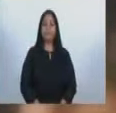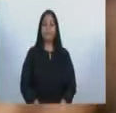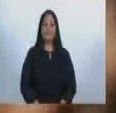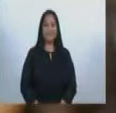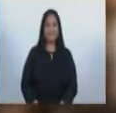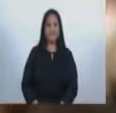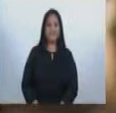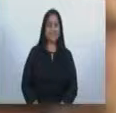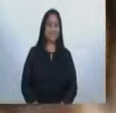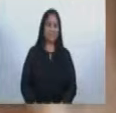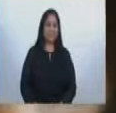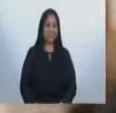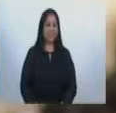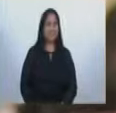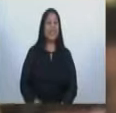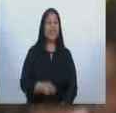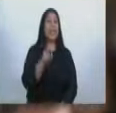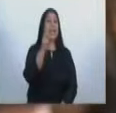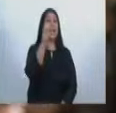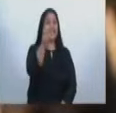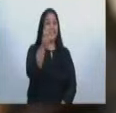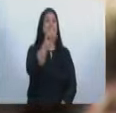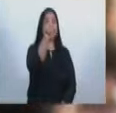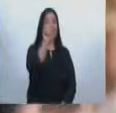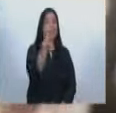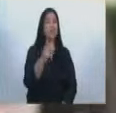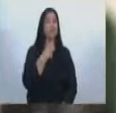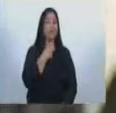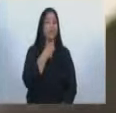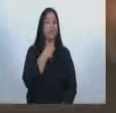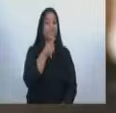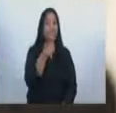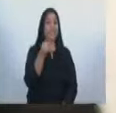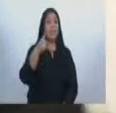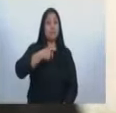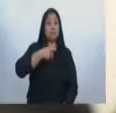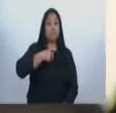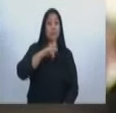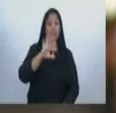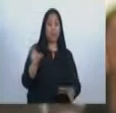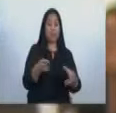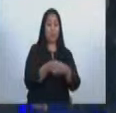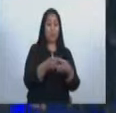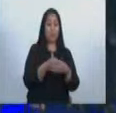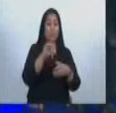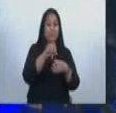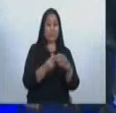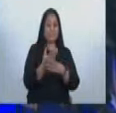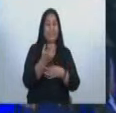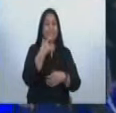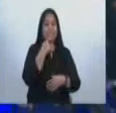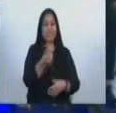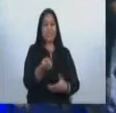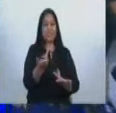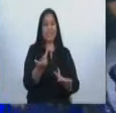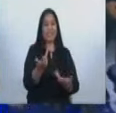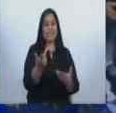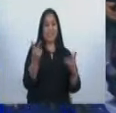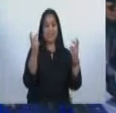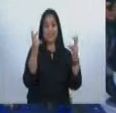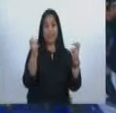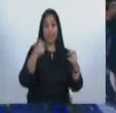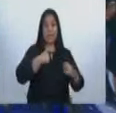Ah esa pregunta además me gusta porque miren Yo vengo de un partido político en donde el chiste es